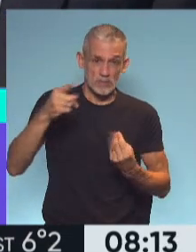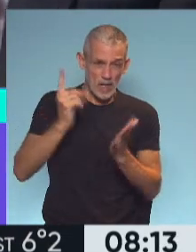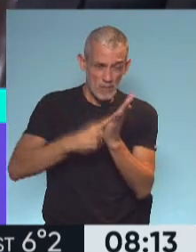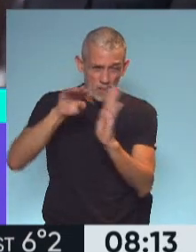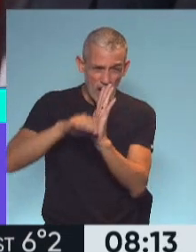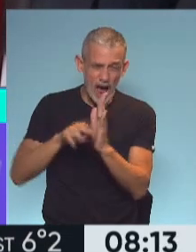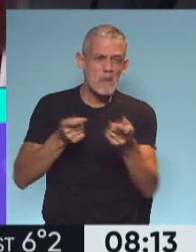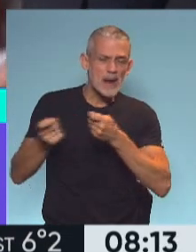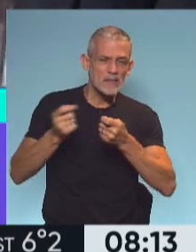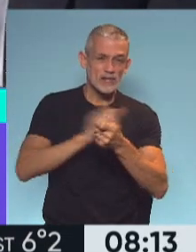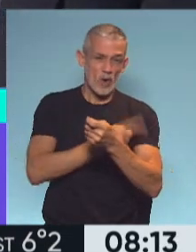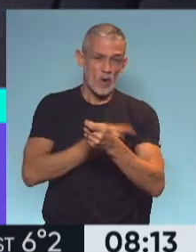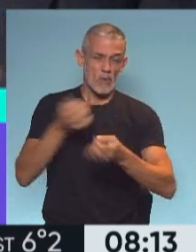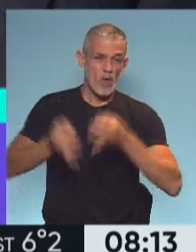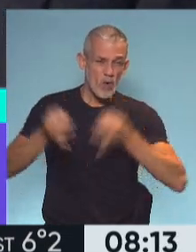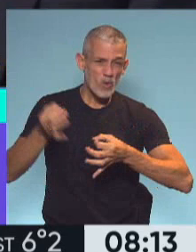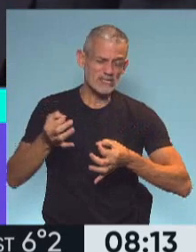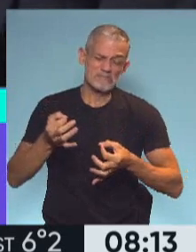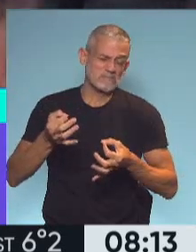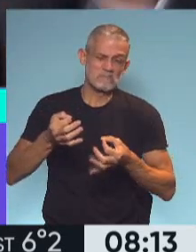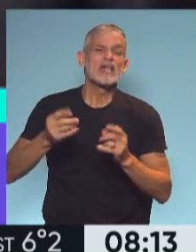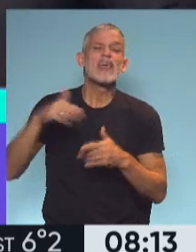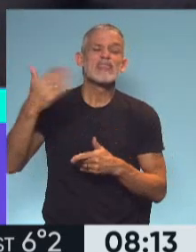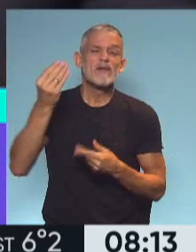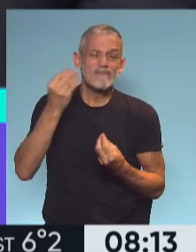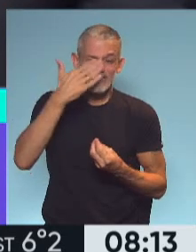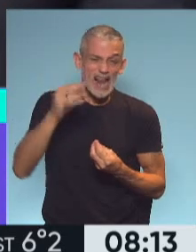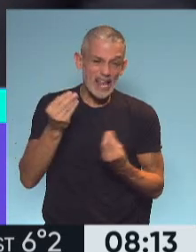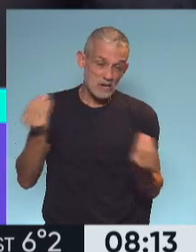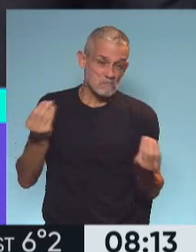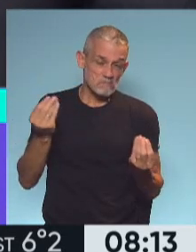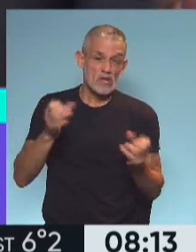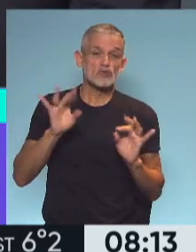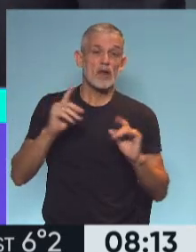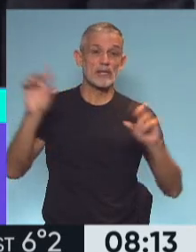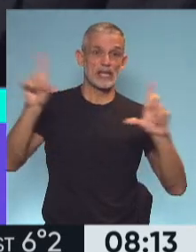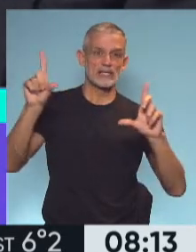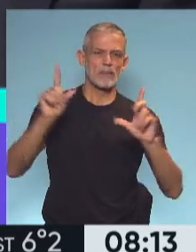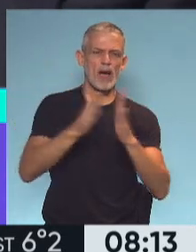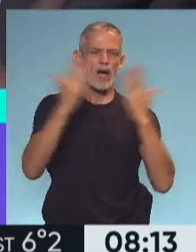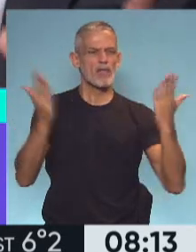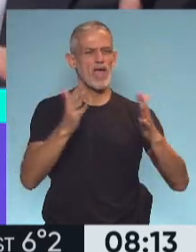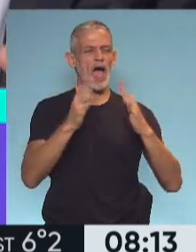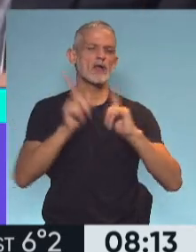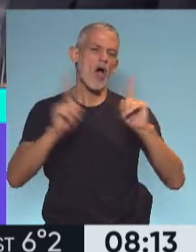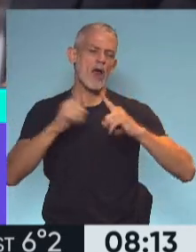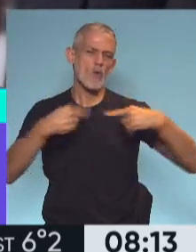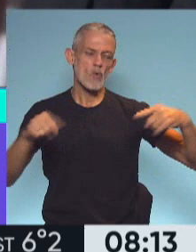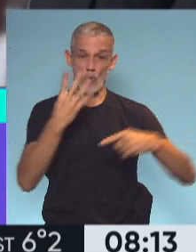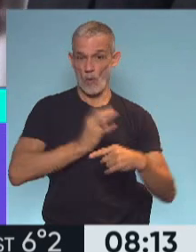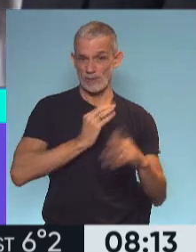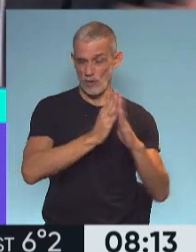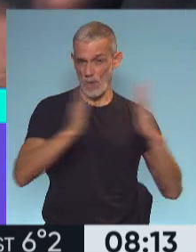de manipulación del Poder Judicial, que no fue ni más ni menos que generar esa pantalla mediática para las tapas de algunos medios durante 4